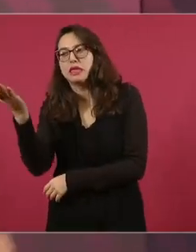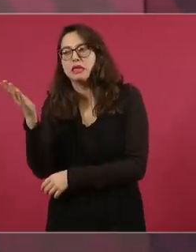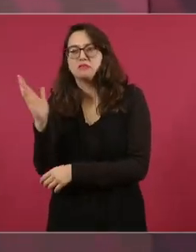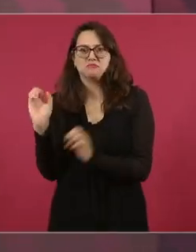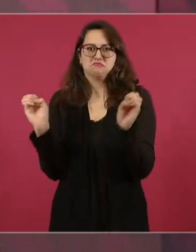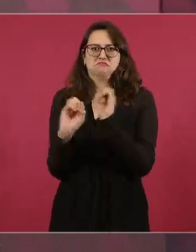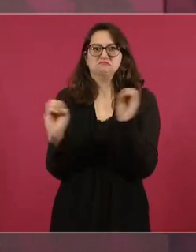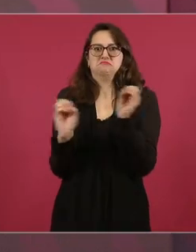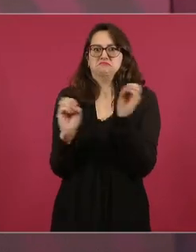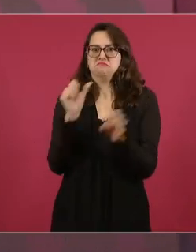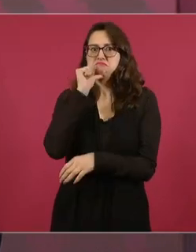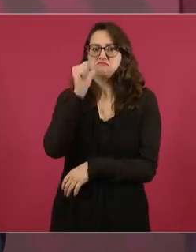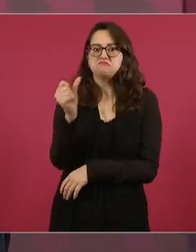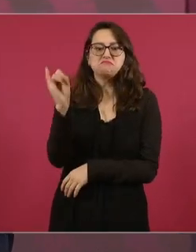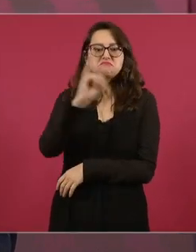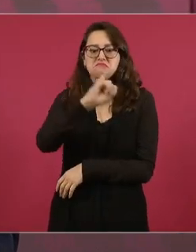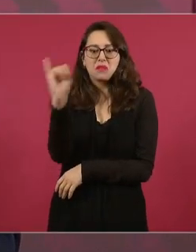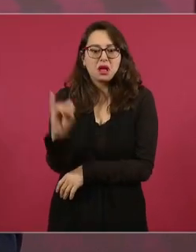Nacional